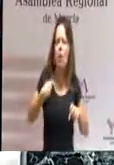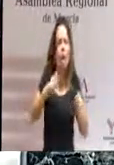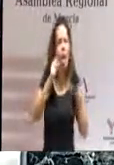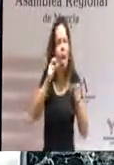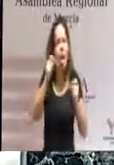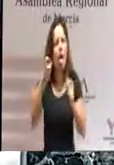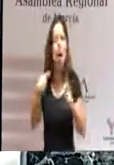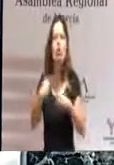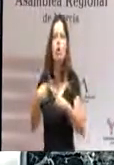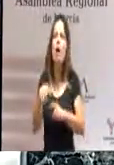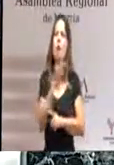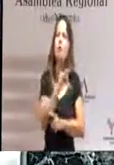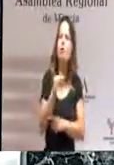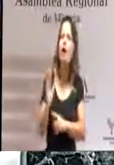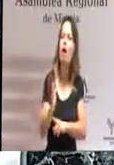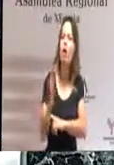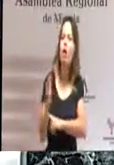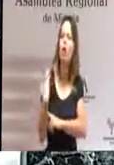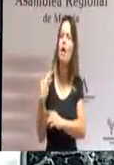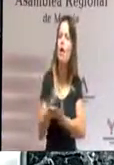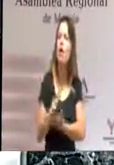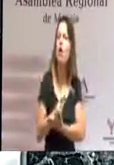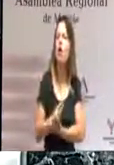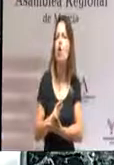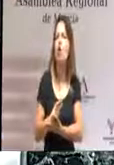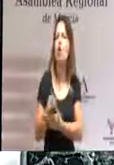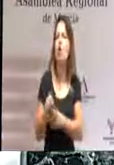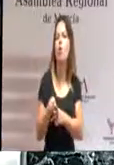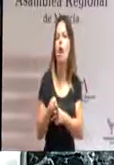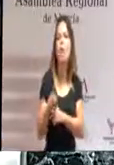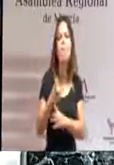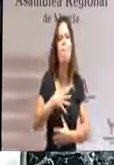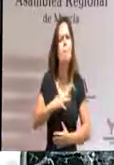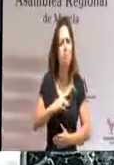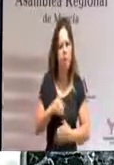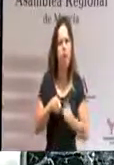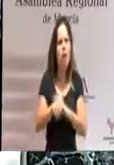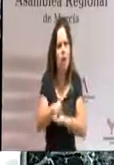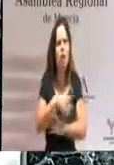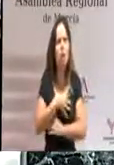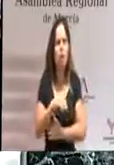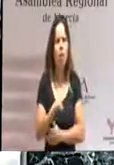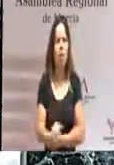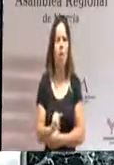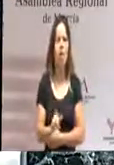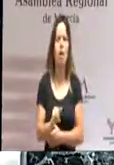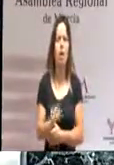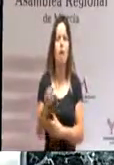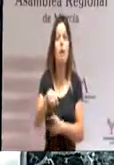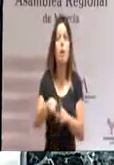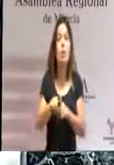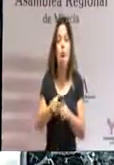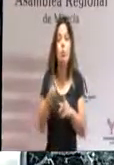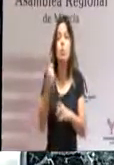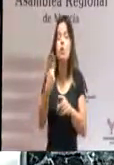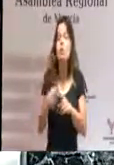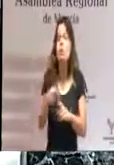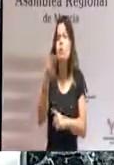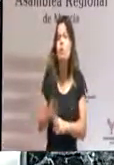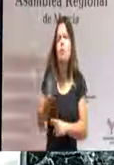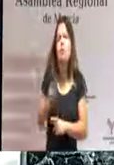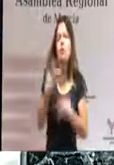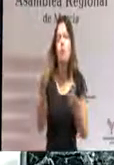las virtudes que nos ofrece una región con un gran potencial, del que son una pieza clave